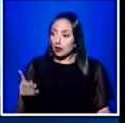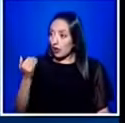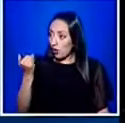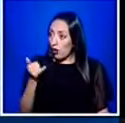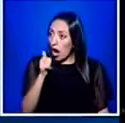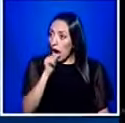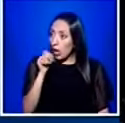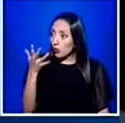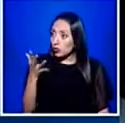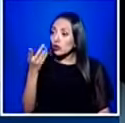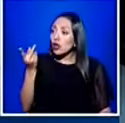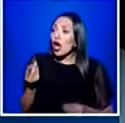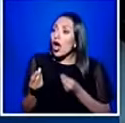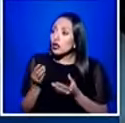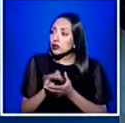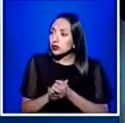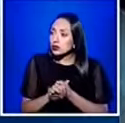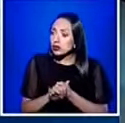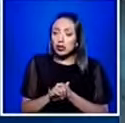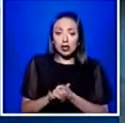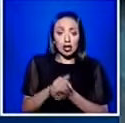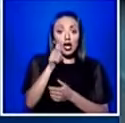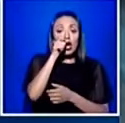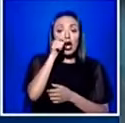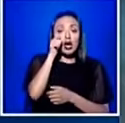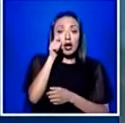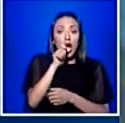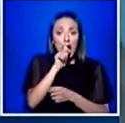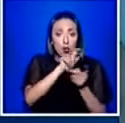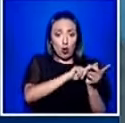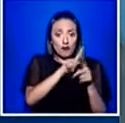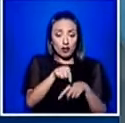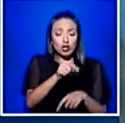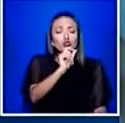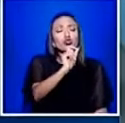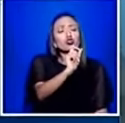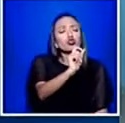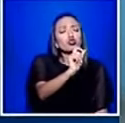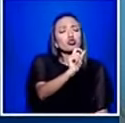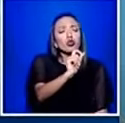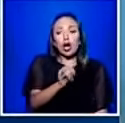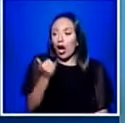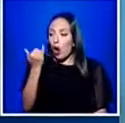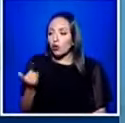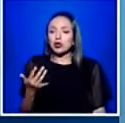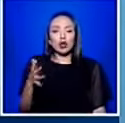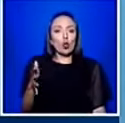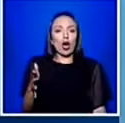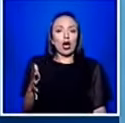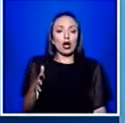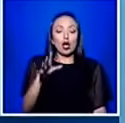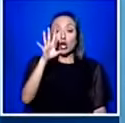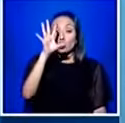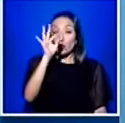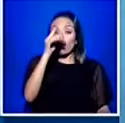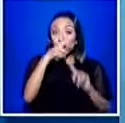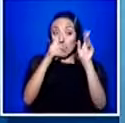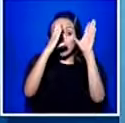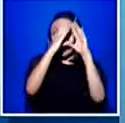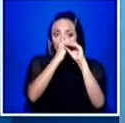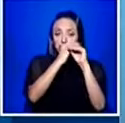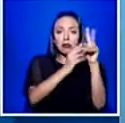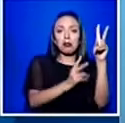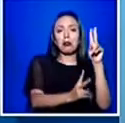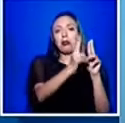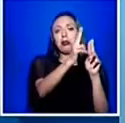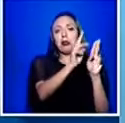agua. ¿Y entonces qué hacen? Ayer vino el agua, pero venía muy poquito, hoy día ya no hay agua. Hasta las 9:30 de la noche vino el agua. Se fue otra vez el